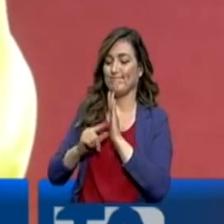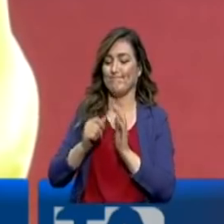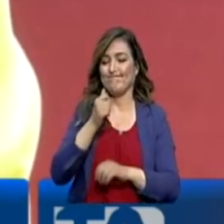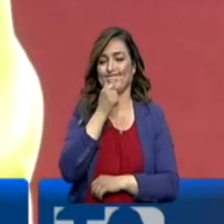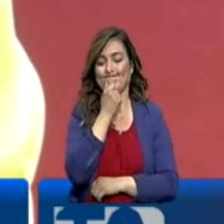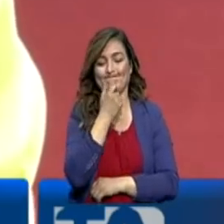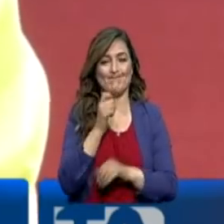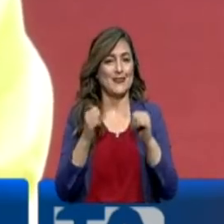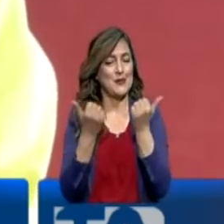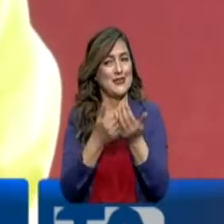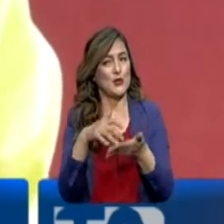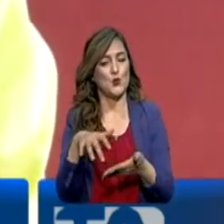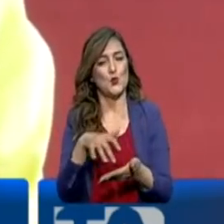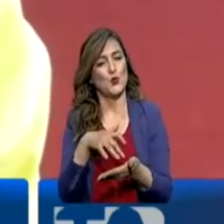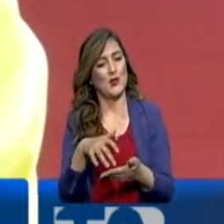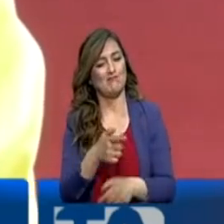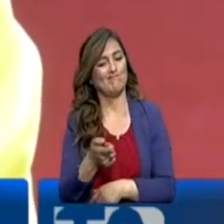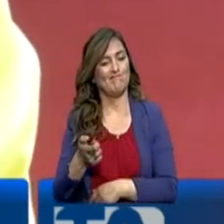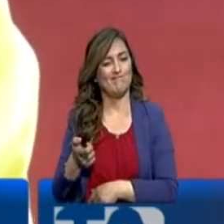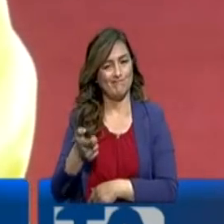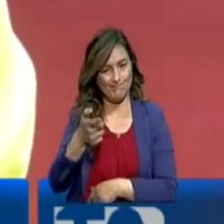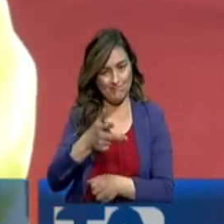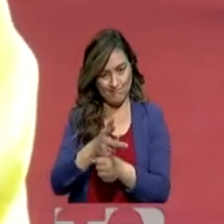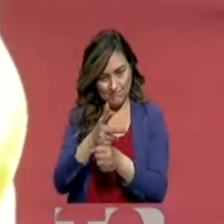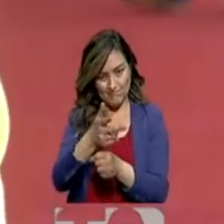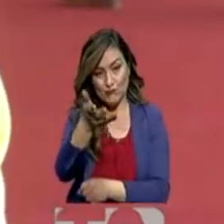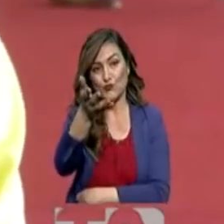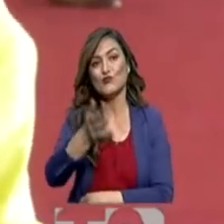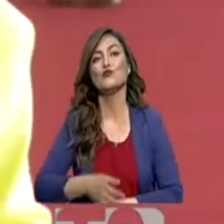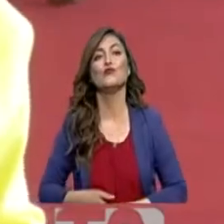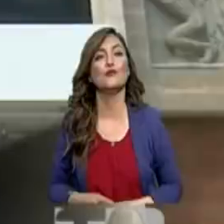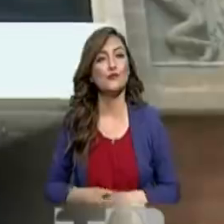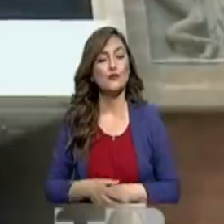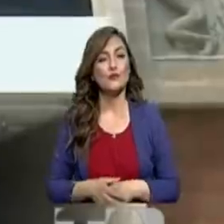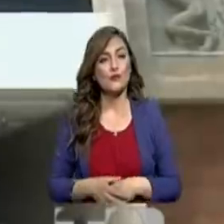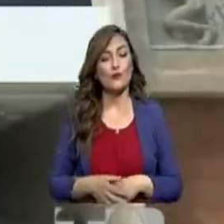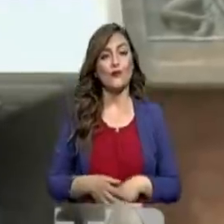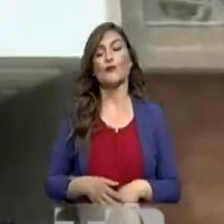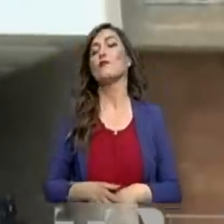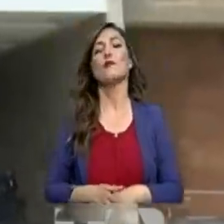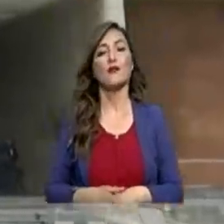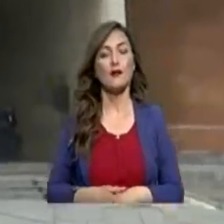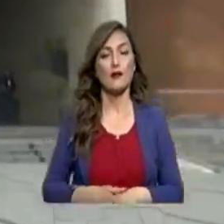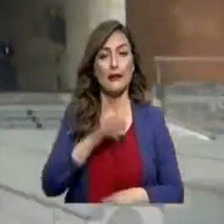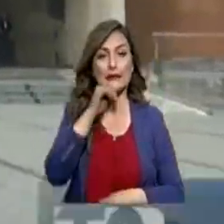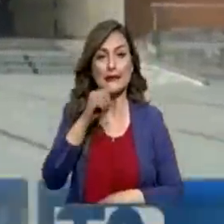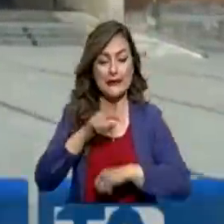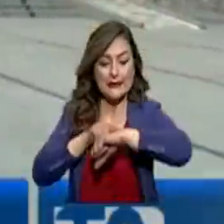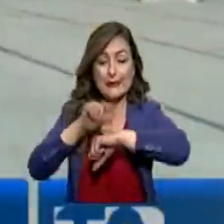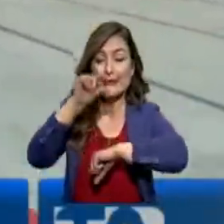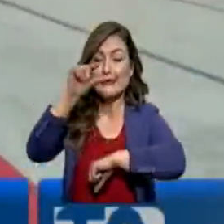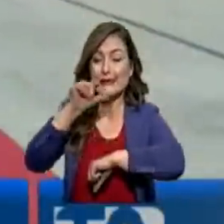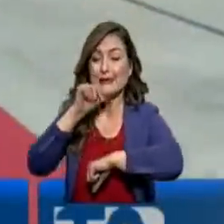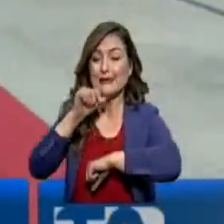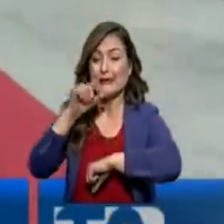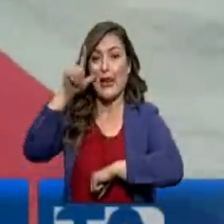muchísimas dudas por parte de los asambleístas. Les hemos preparado un reportaje sobre esto, veamos. A pocos minutos de que llegue el proyecto,